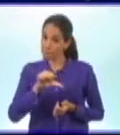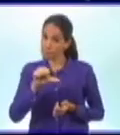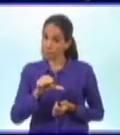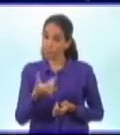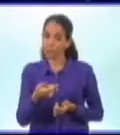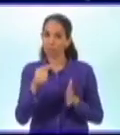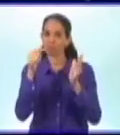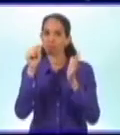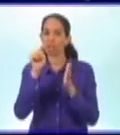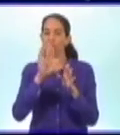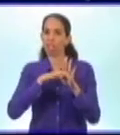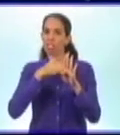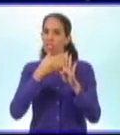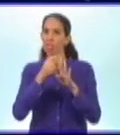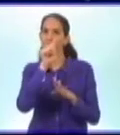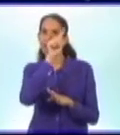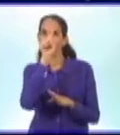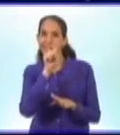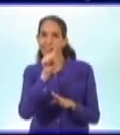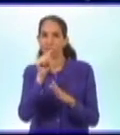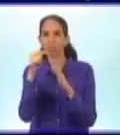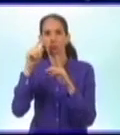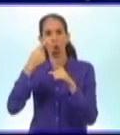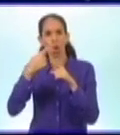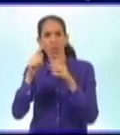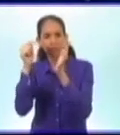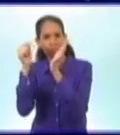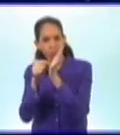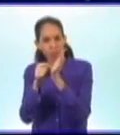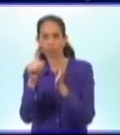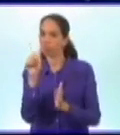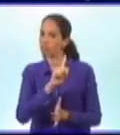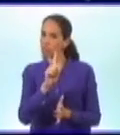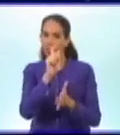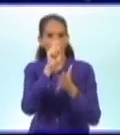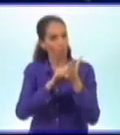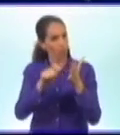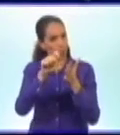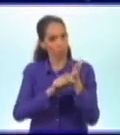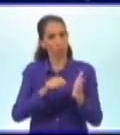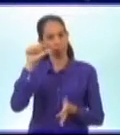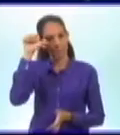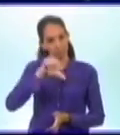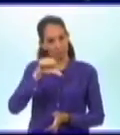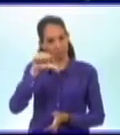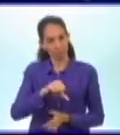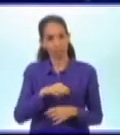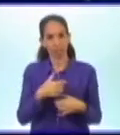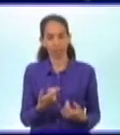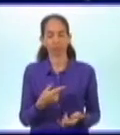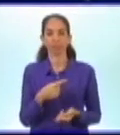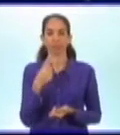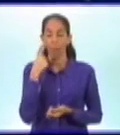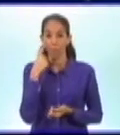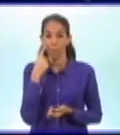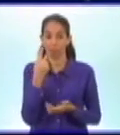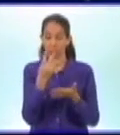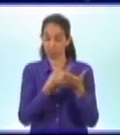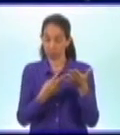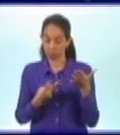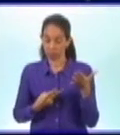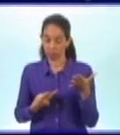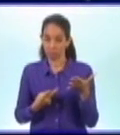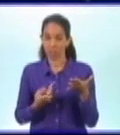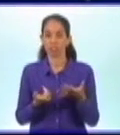punto y seguido después del signo de interrogación. En el texto que tienen en el cuaderno aparece ese punto, que